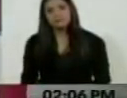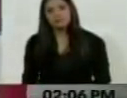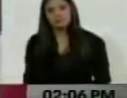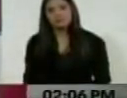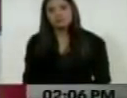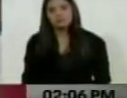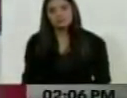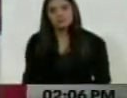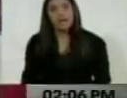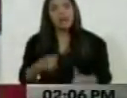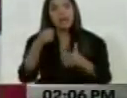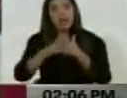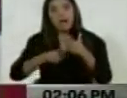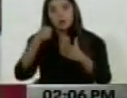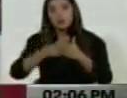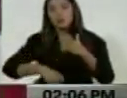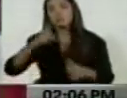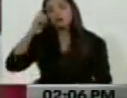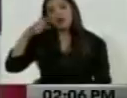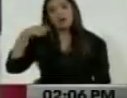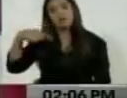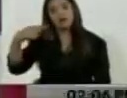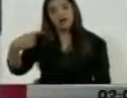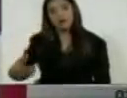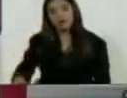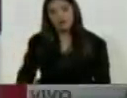La lucha diaria.